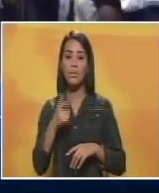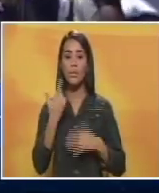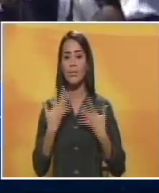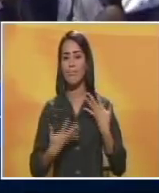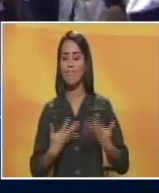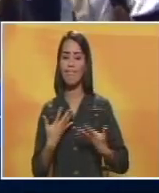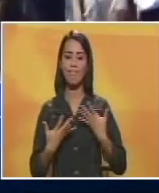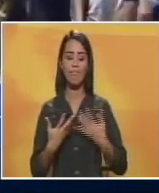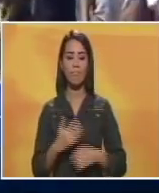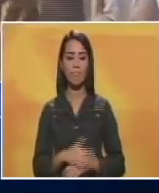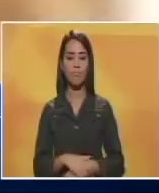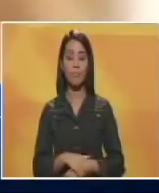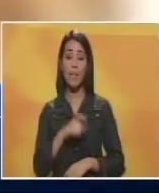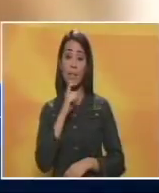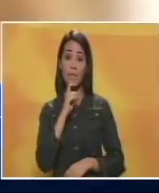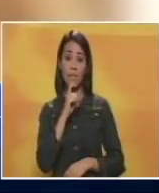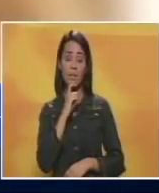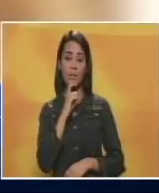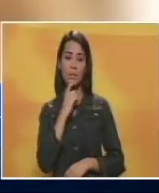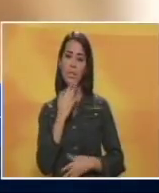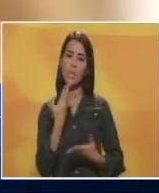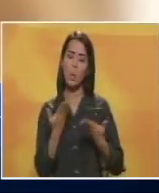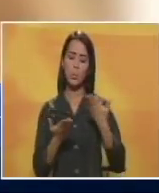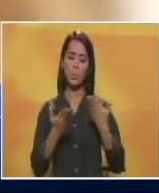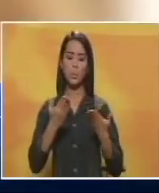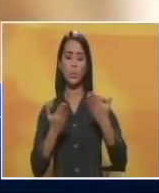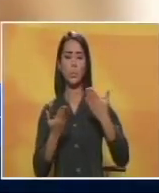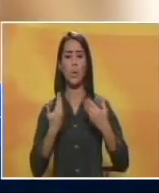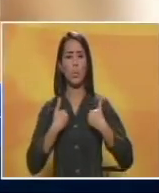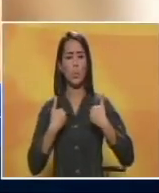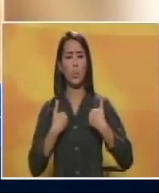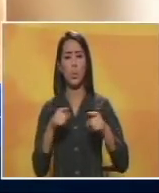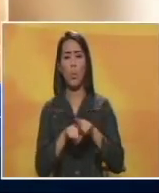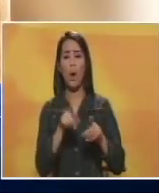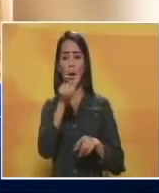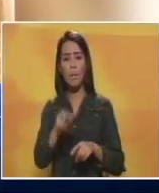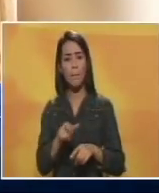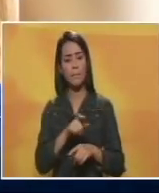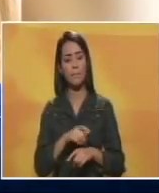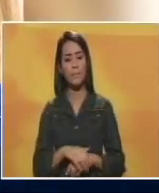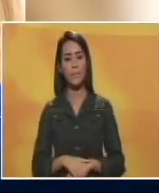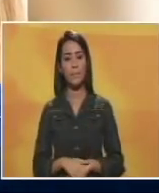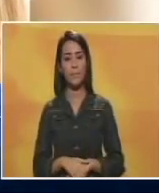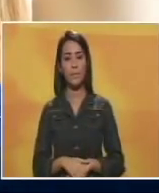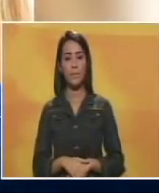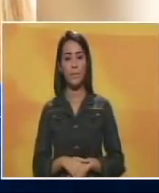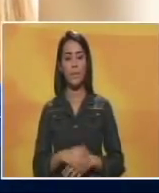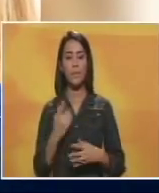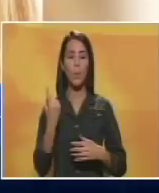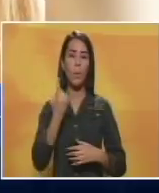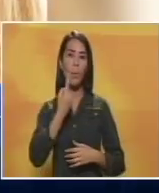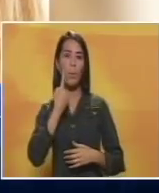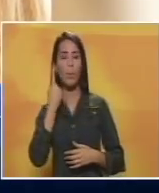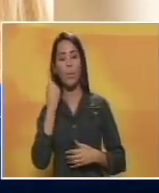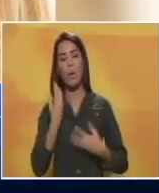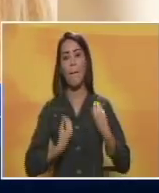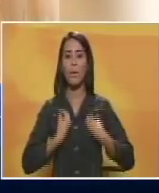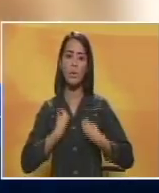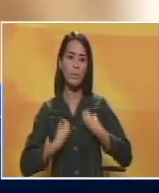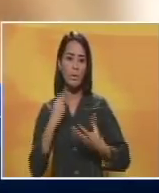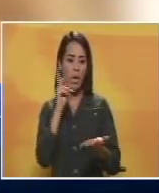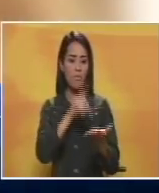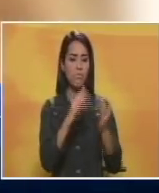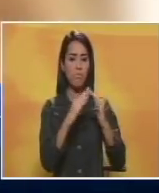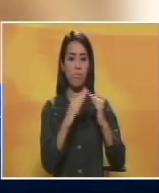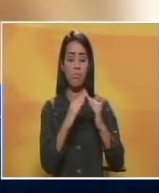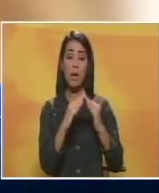pérdida severa y tremenda, y no quería comparar su sufrimiento con el de ellos. Ariana se vio aquejada por mareos y angustia cuando llegaba a su casa